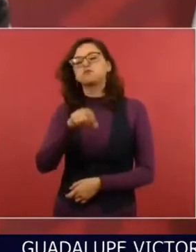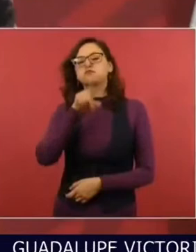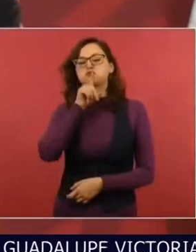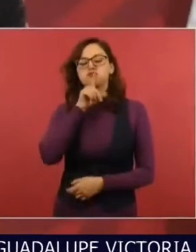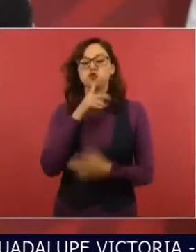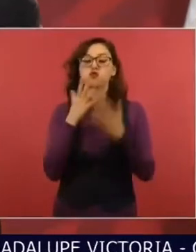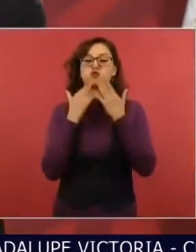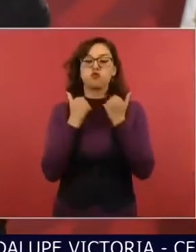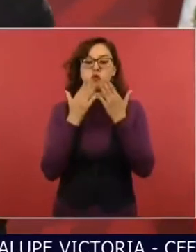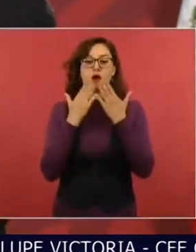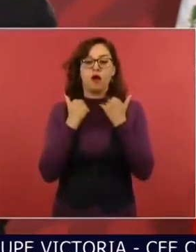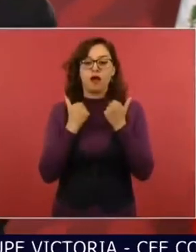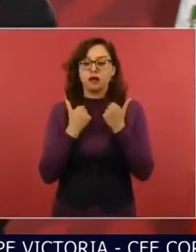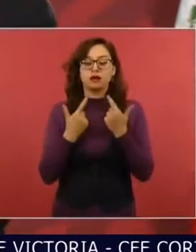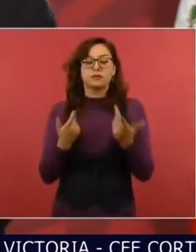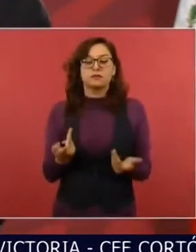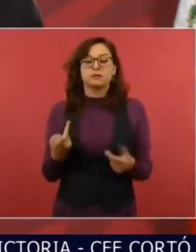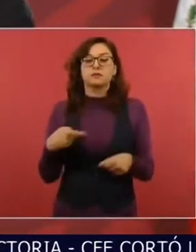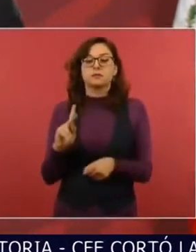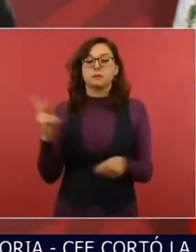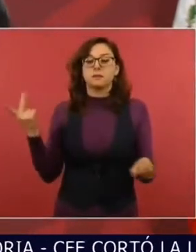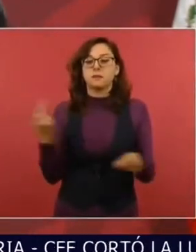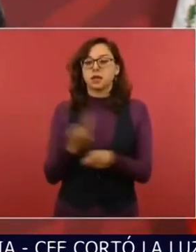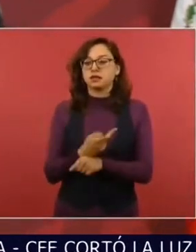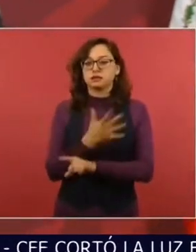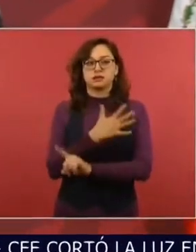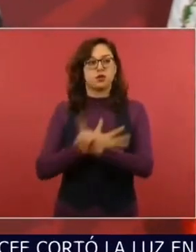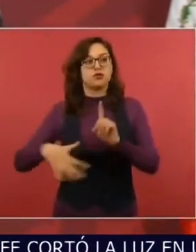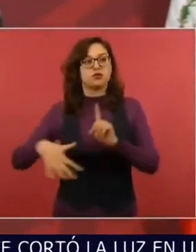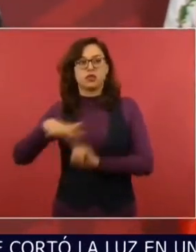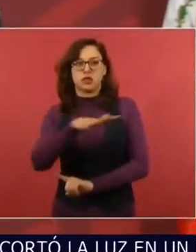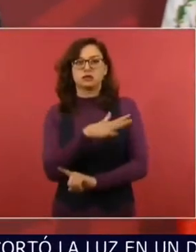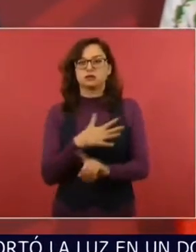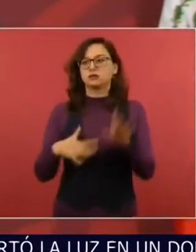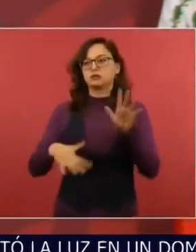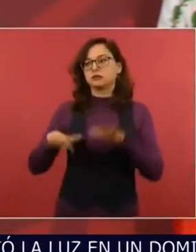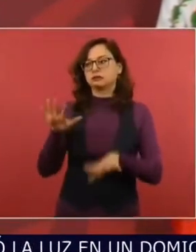a algunos a tomar el camino de las conductas antisociales.